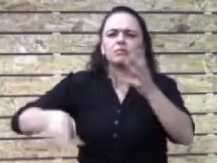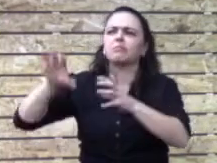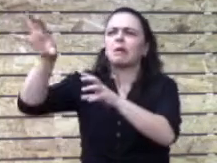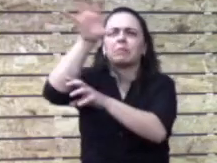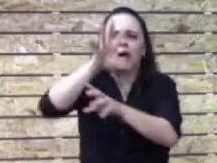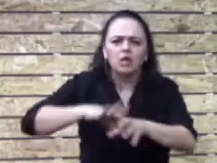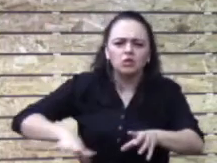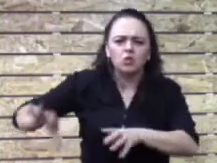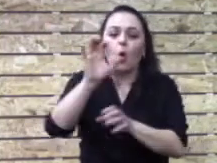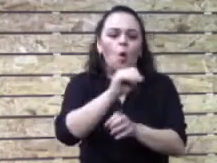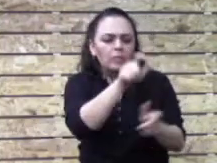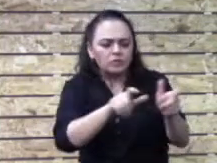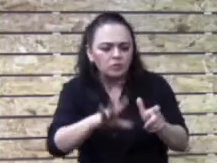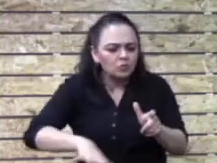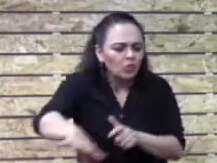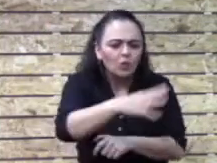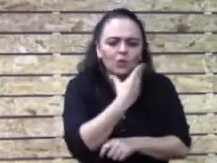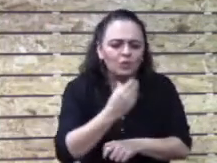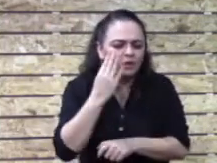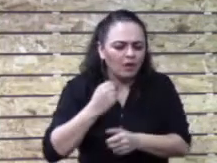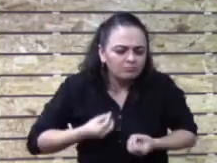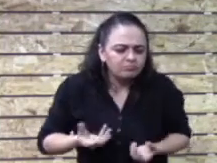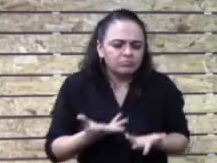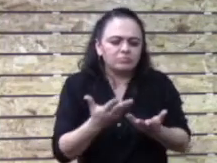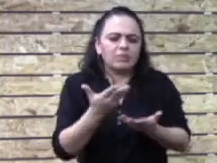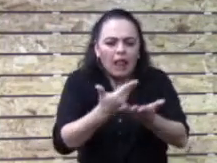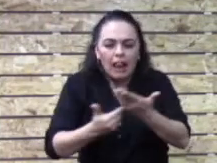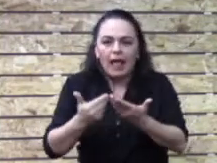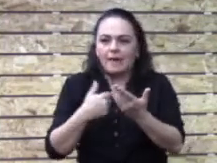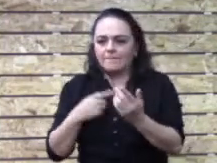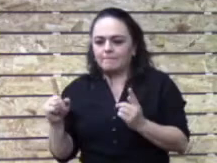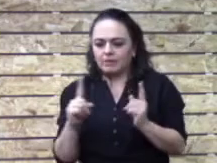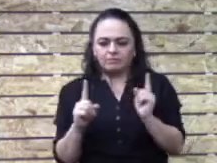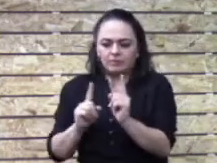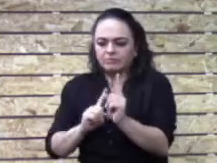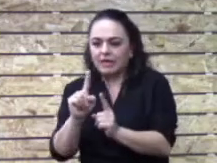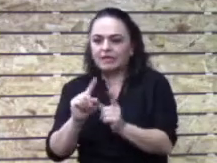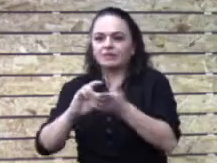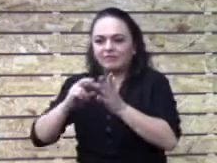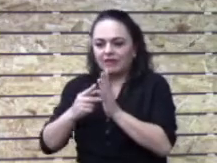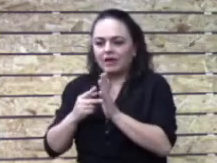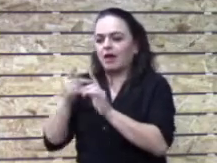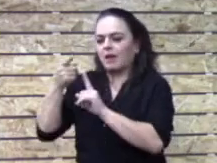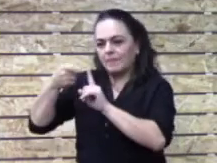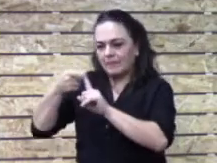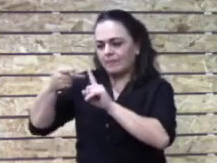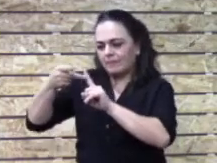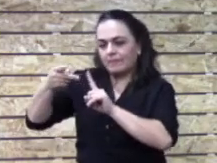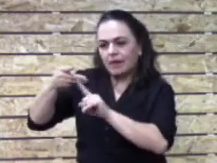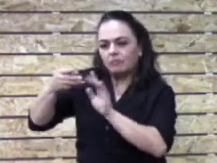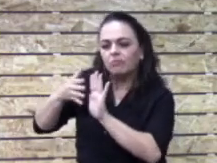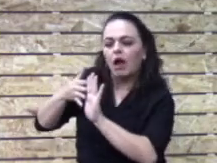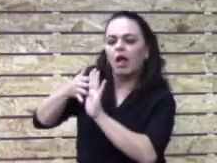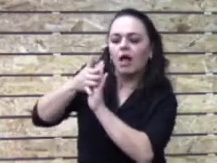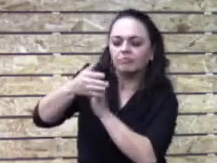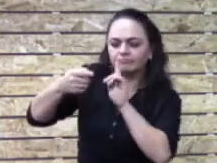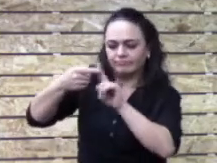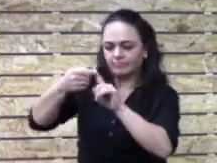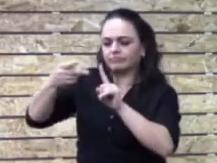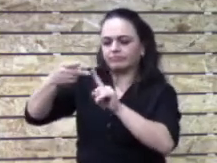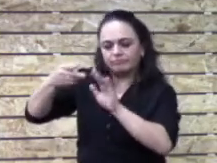naciones o con el pueblo de Dios. Así que aquí es muy importante notar que hay varias voces. La primera voz es la voz